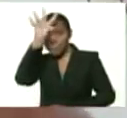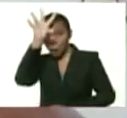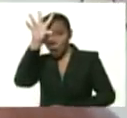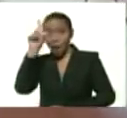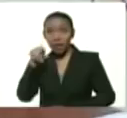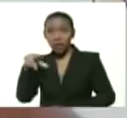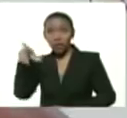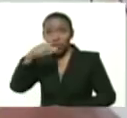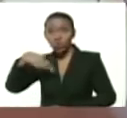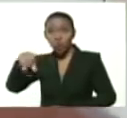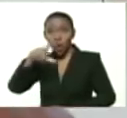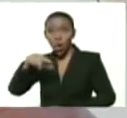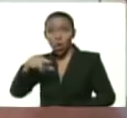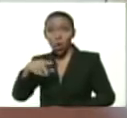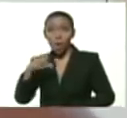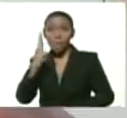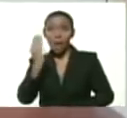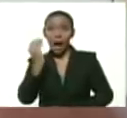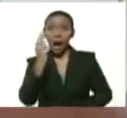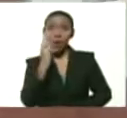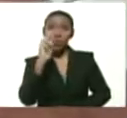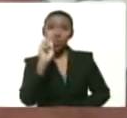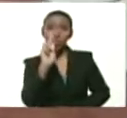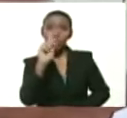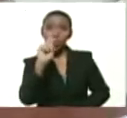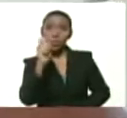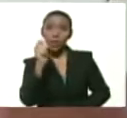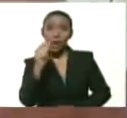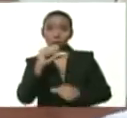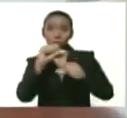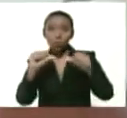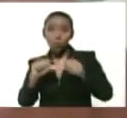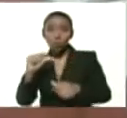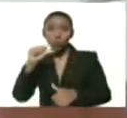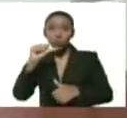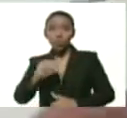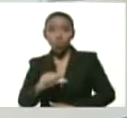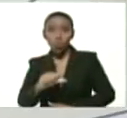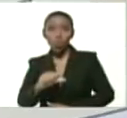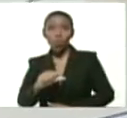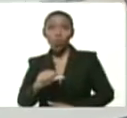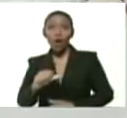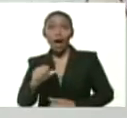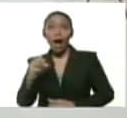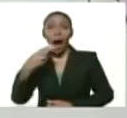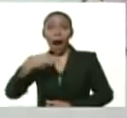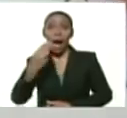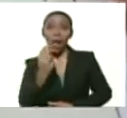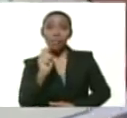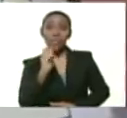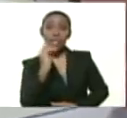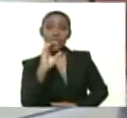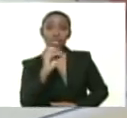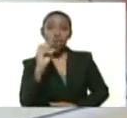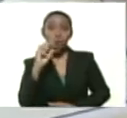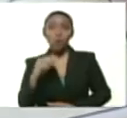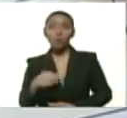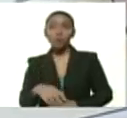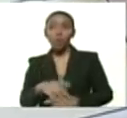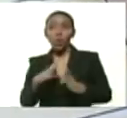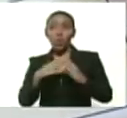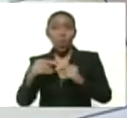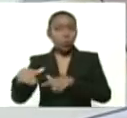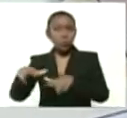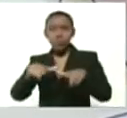parte de Baruta del sureste, Latillo, Prados del Este, terrazas del